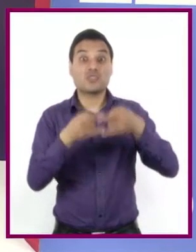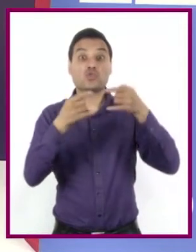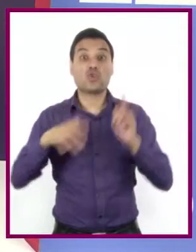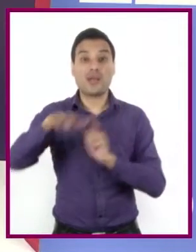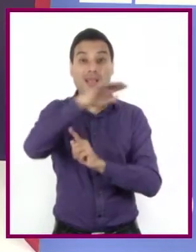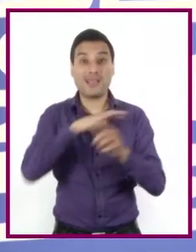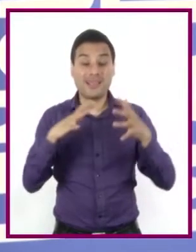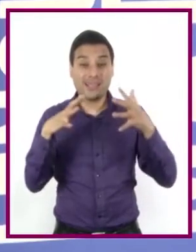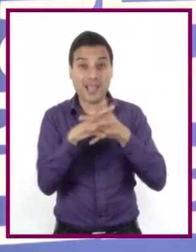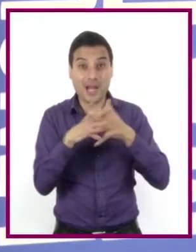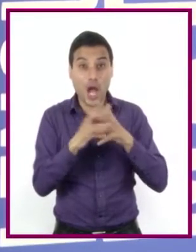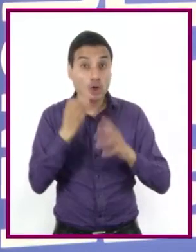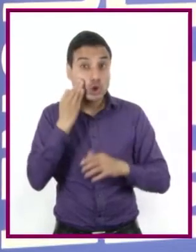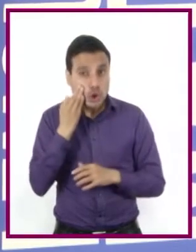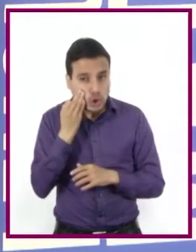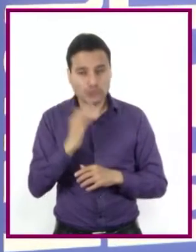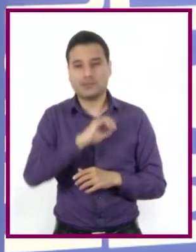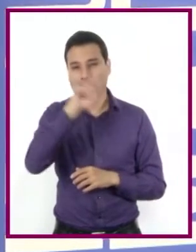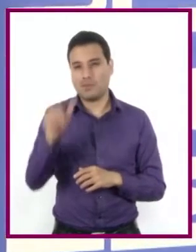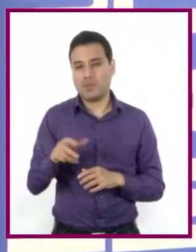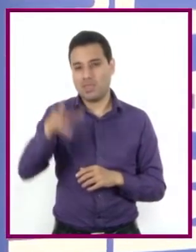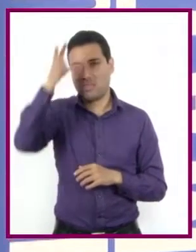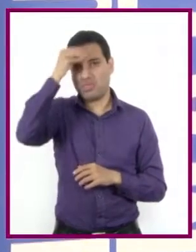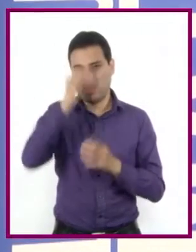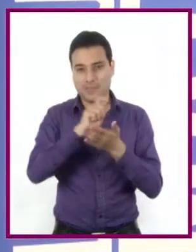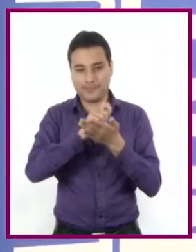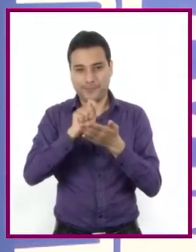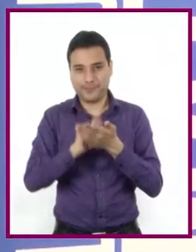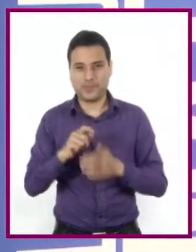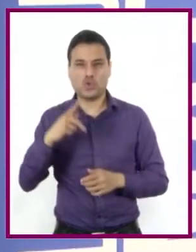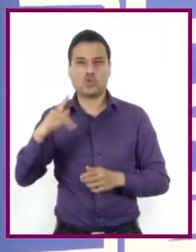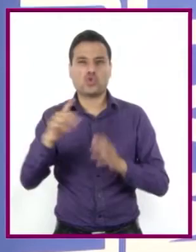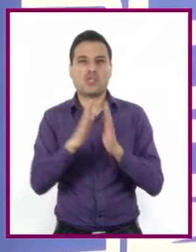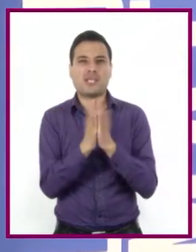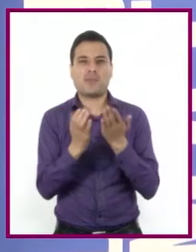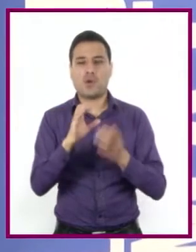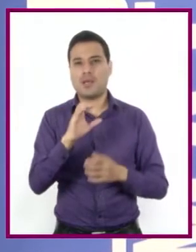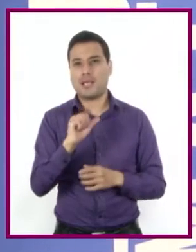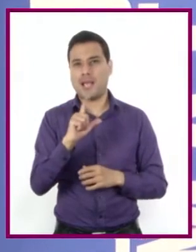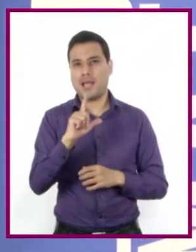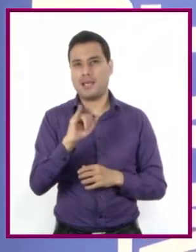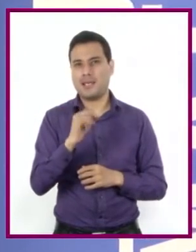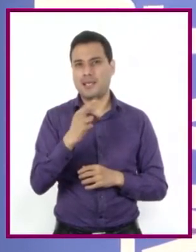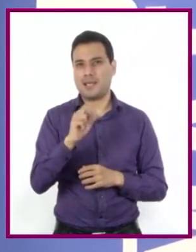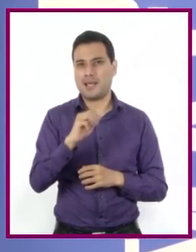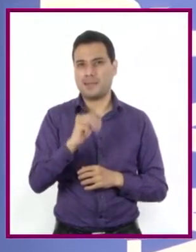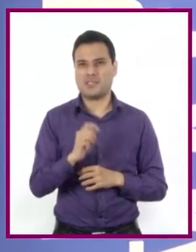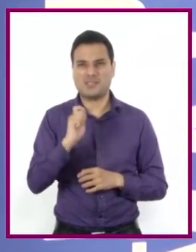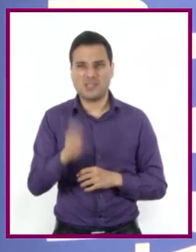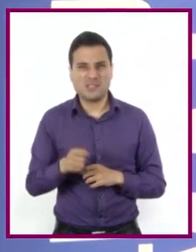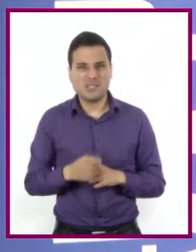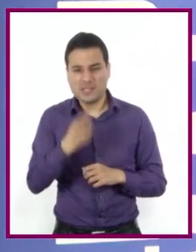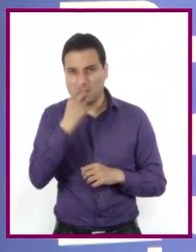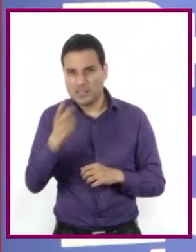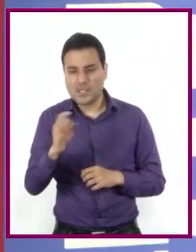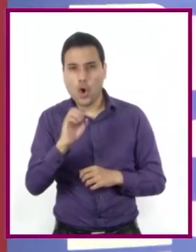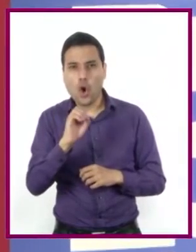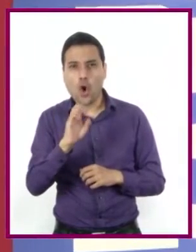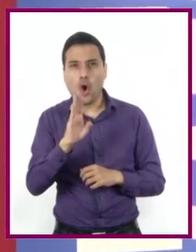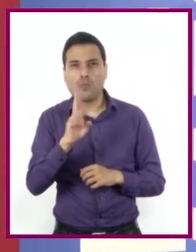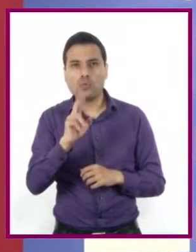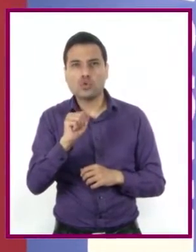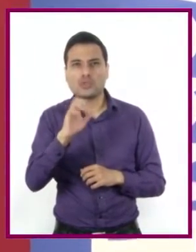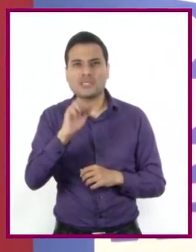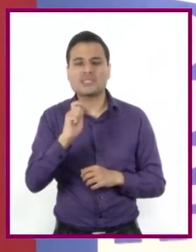vivió. En su obra poética Caligramas, hace alusión a los obuses, que son pieza de artillería con